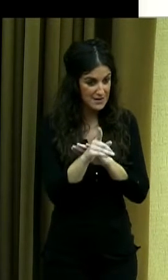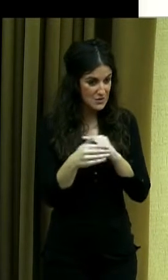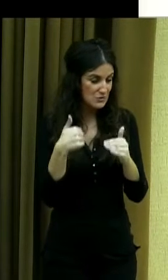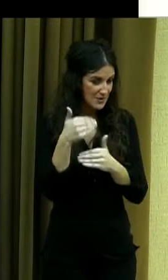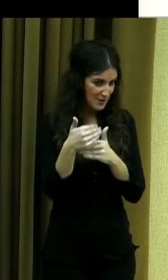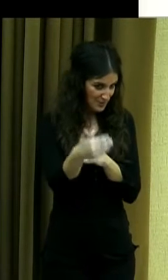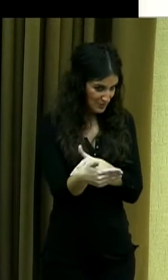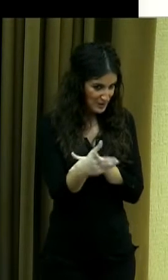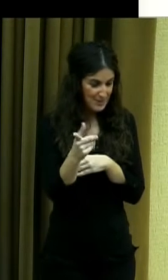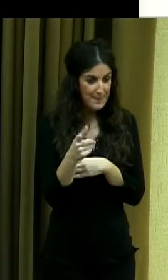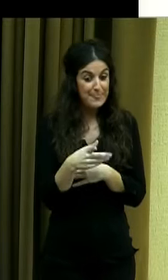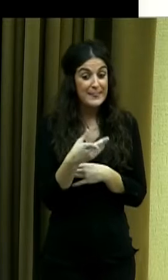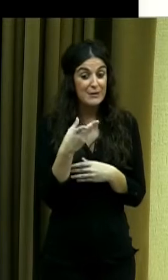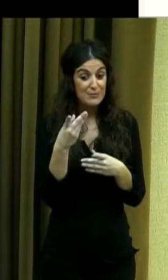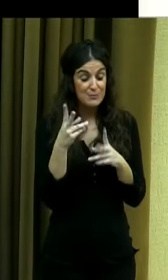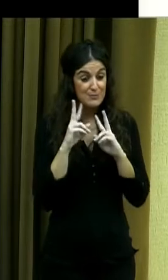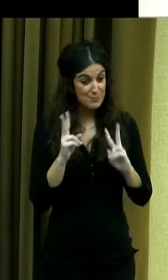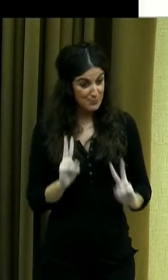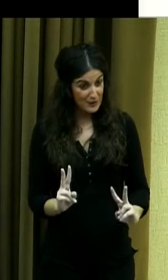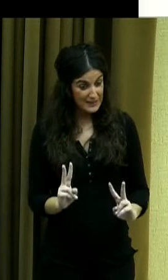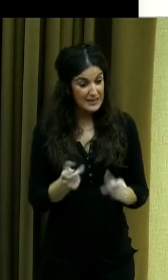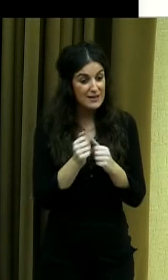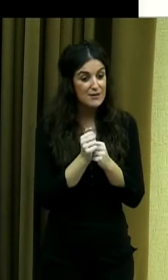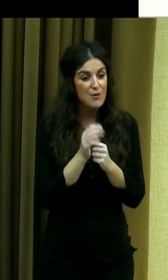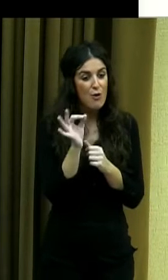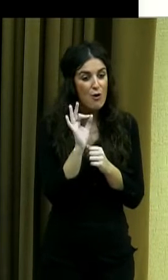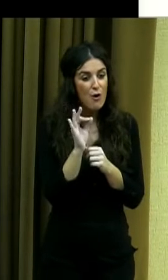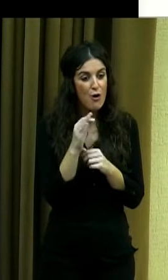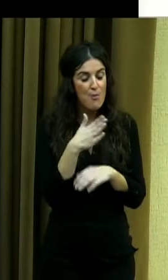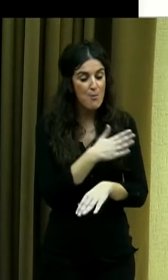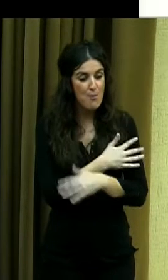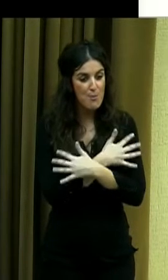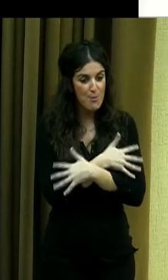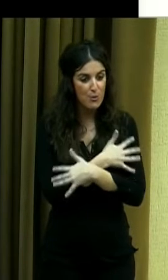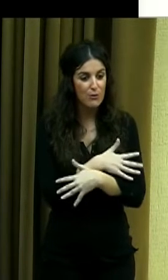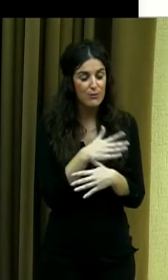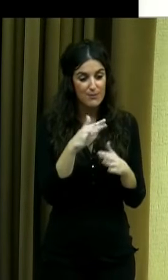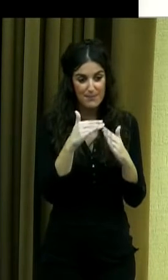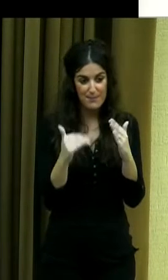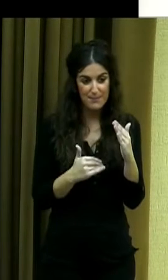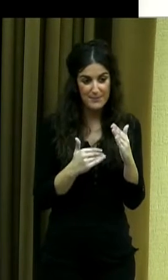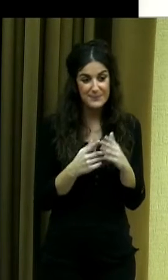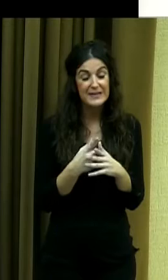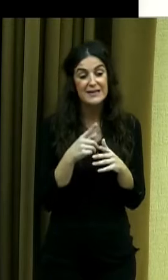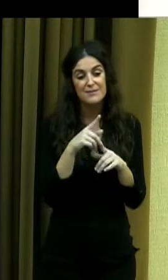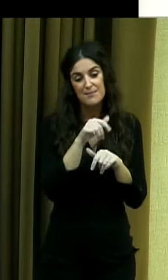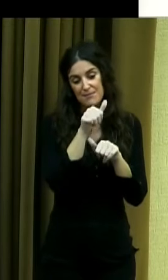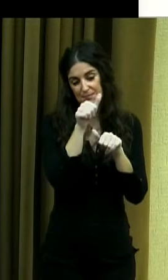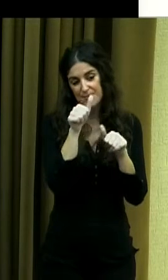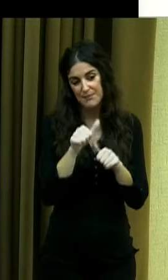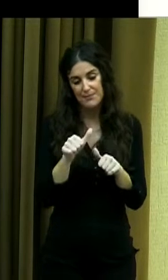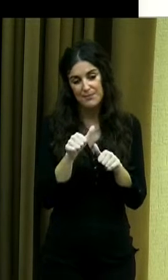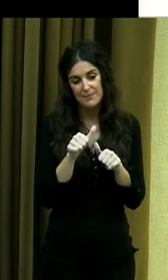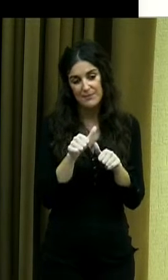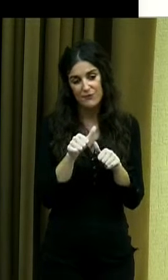A veces son niños que son hipoactivos, que pueden tener una pequeña hipotonía. A veces encontramos rasgos dismórficos, una macro